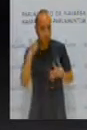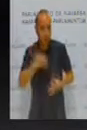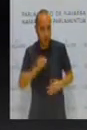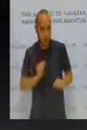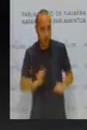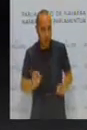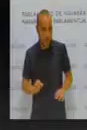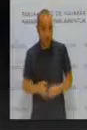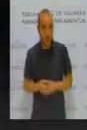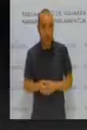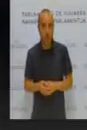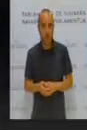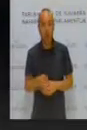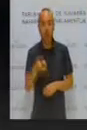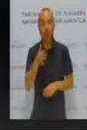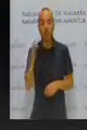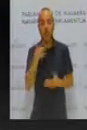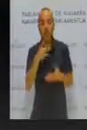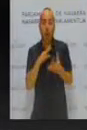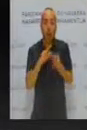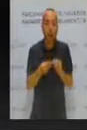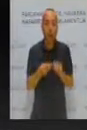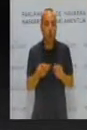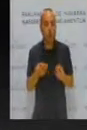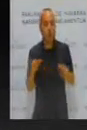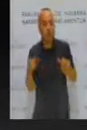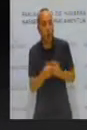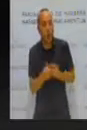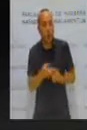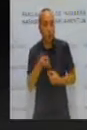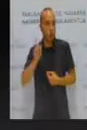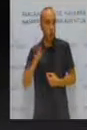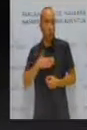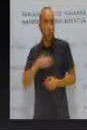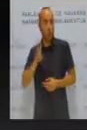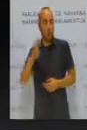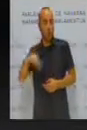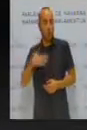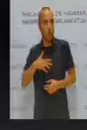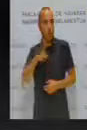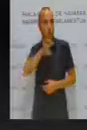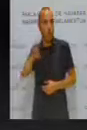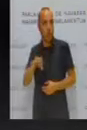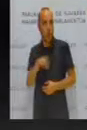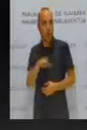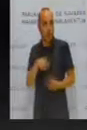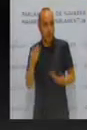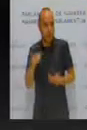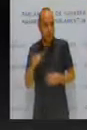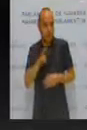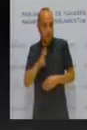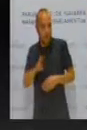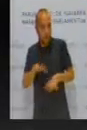además se habla de ajustes, de recortes, como si solamente los hubiese hecho Unión del Pueblo Navarro o aquellas comunidades donde gobernaba el Partido Popular, que no, que también